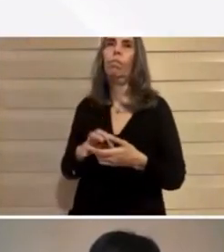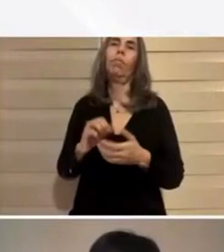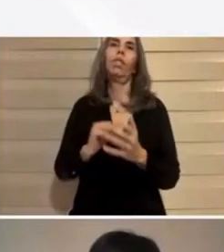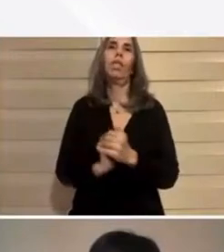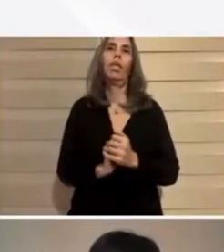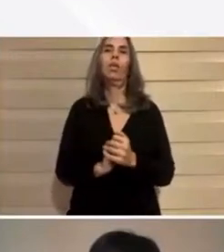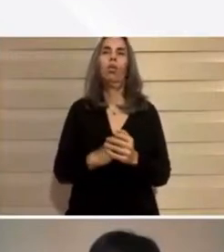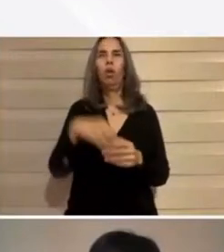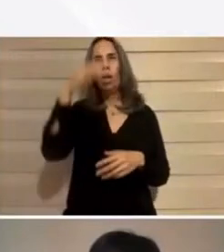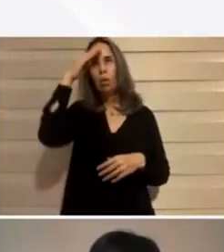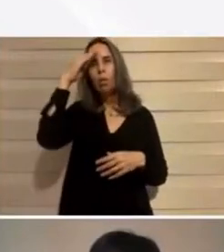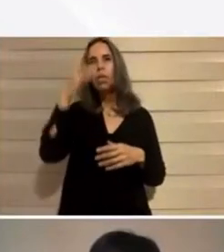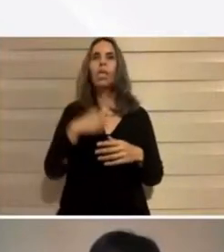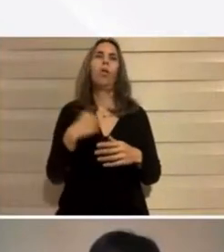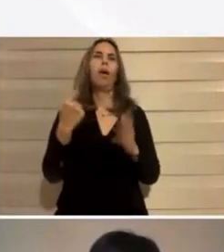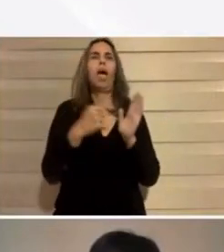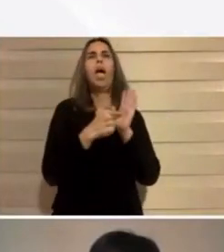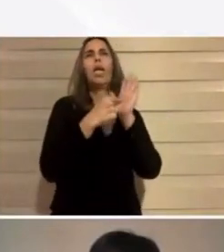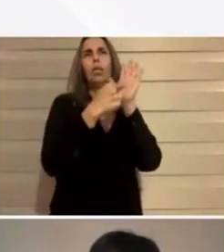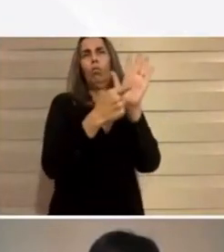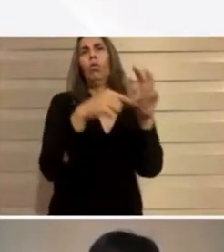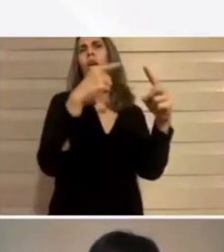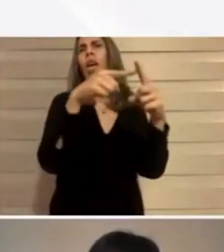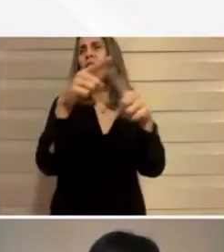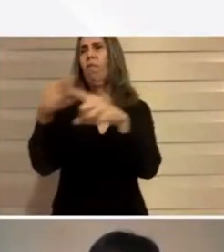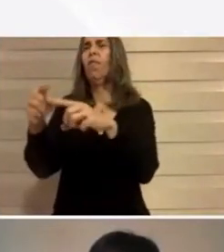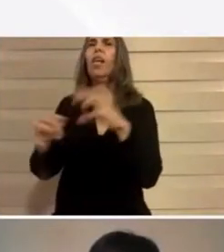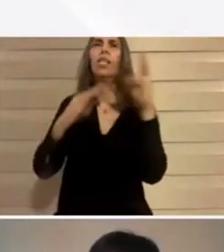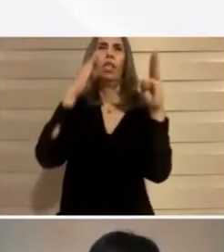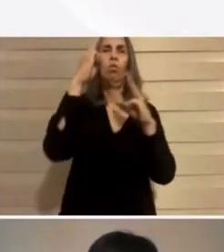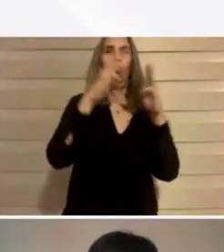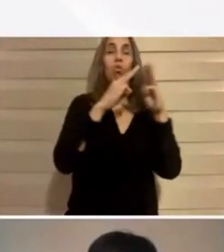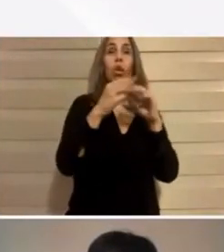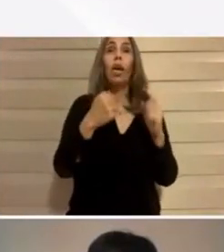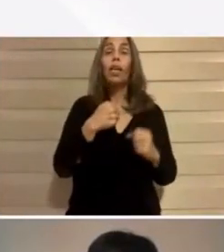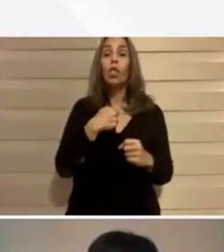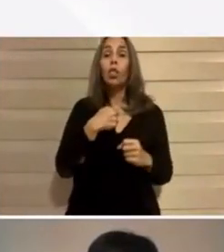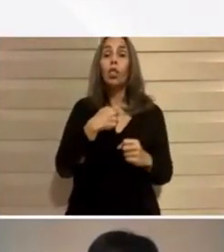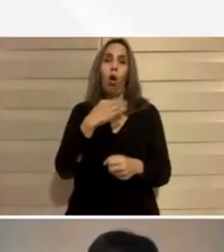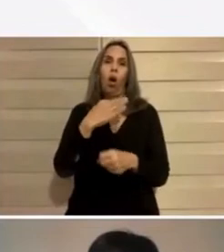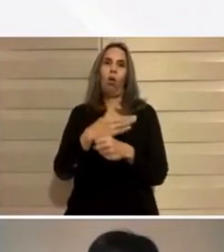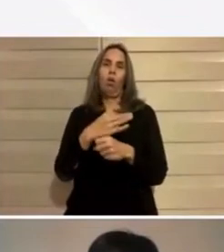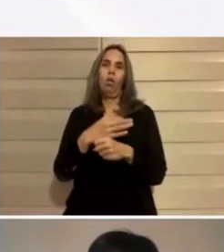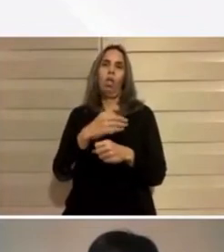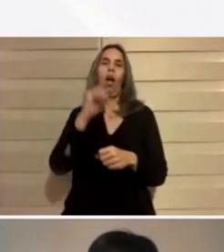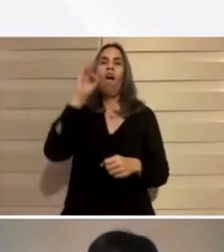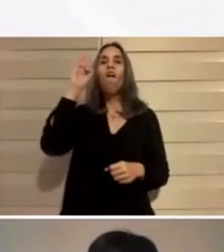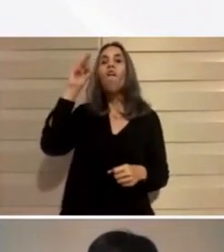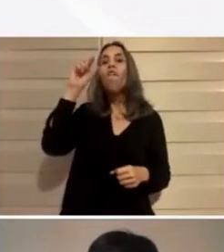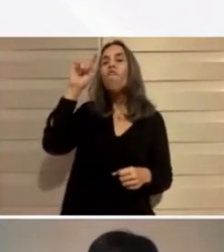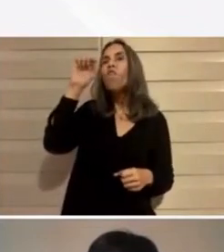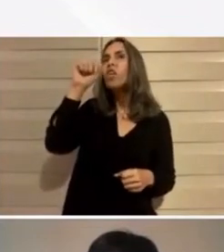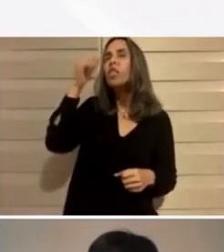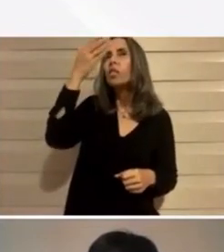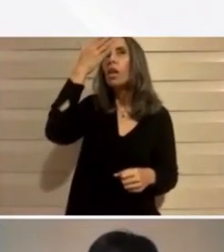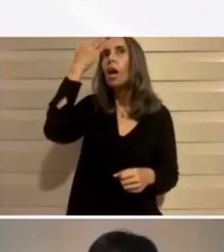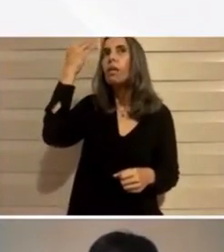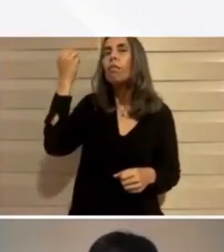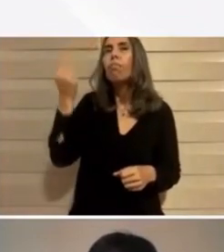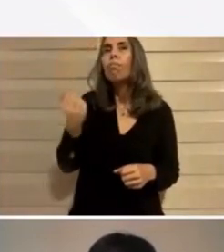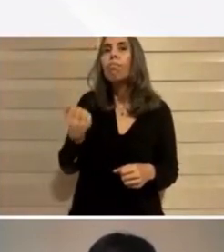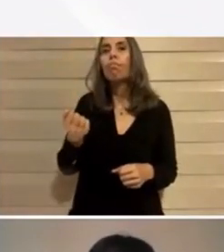cosas que no sabía. Por ejemplo, yo no sé física, o al menos sé tan poquita física que no podría hacer una